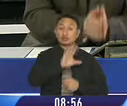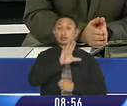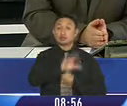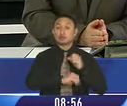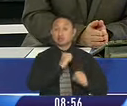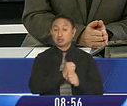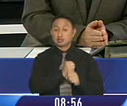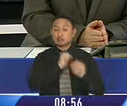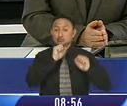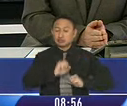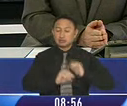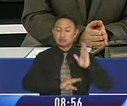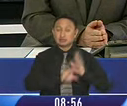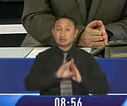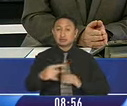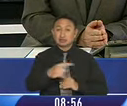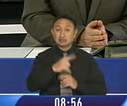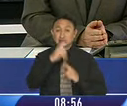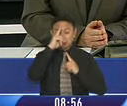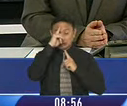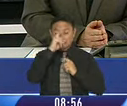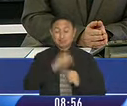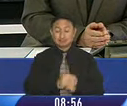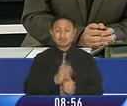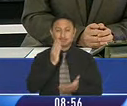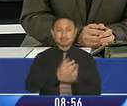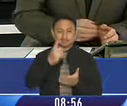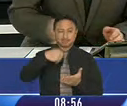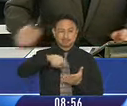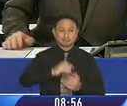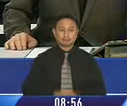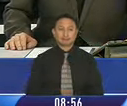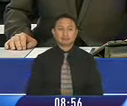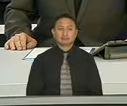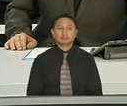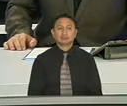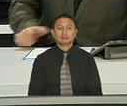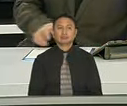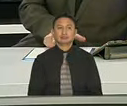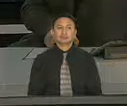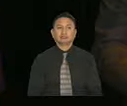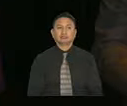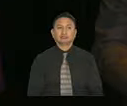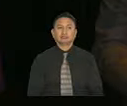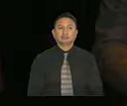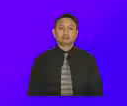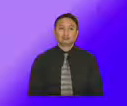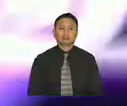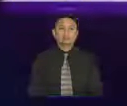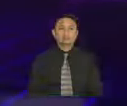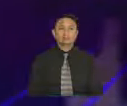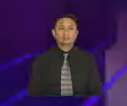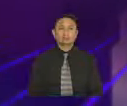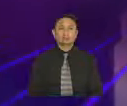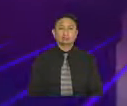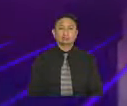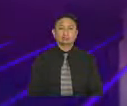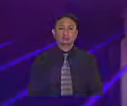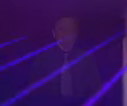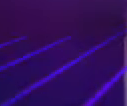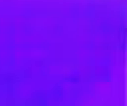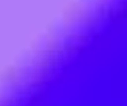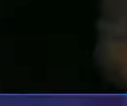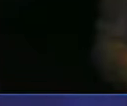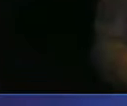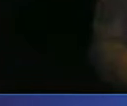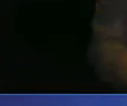salir del tormento que es tener cáncer. Tiempo una pausa. Ya venimos. El presidente de la República, Guillermo Lasso, enviará un